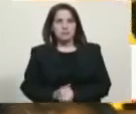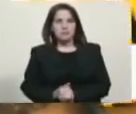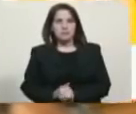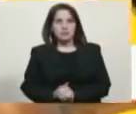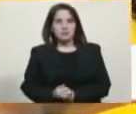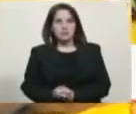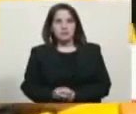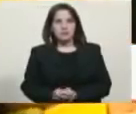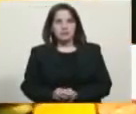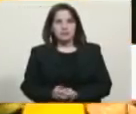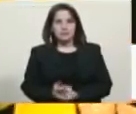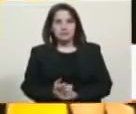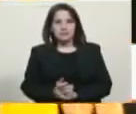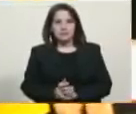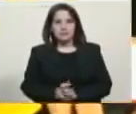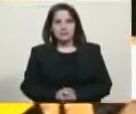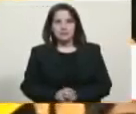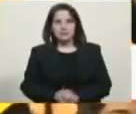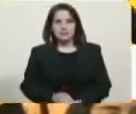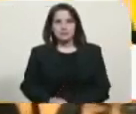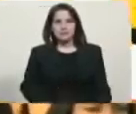Decisión democrática